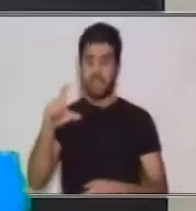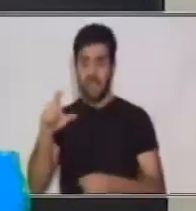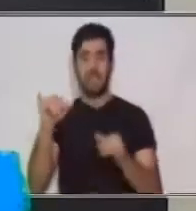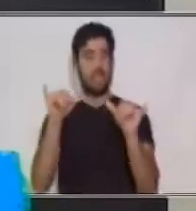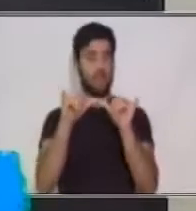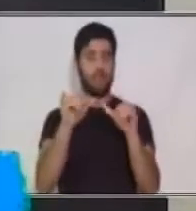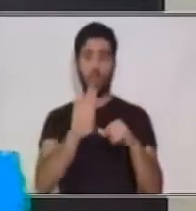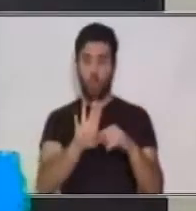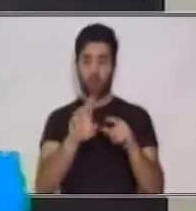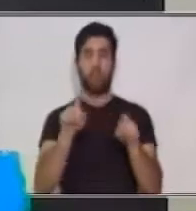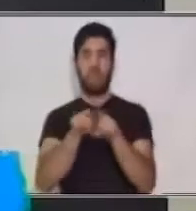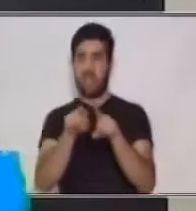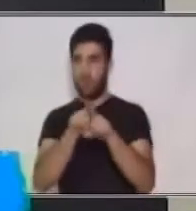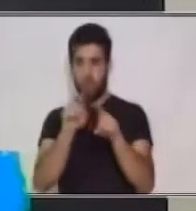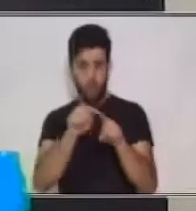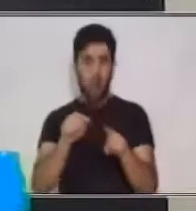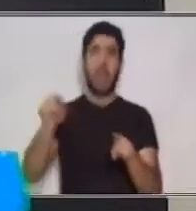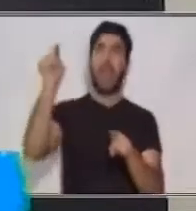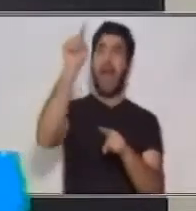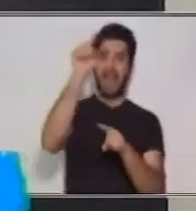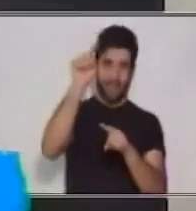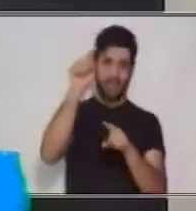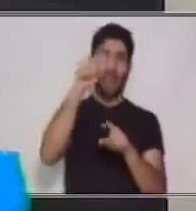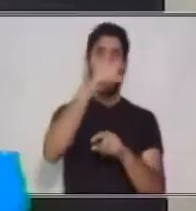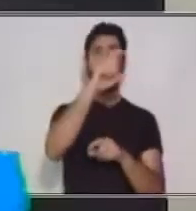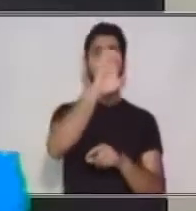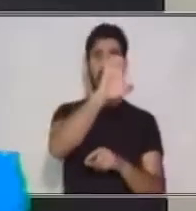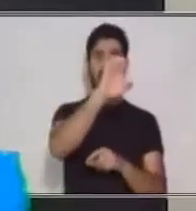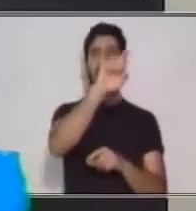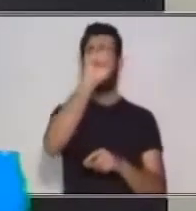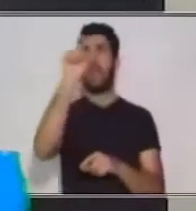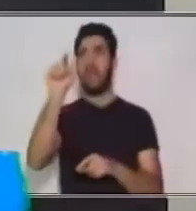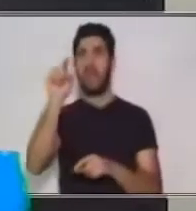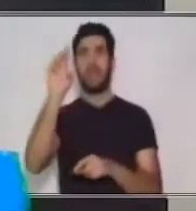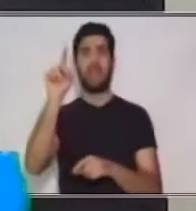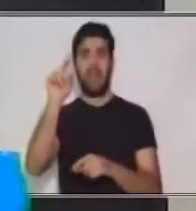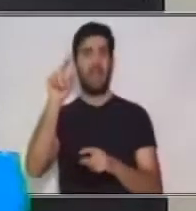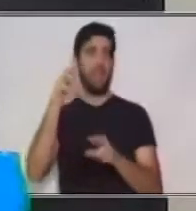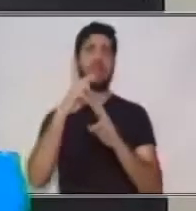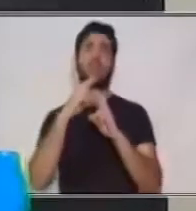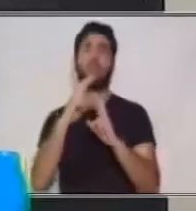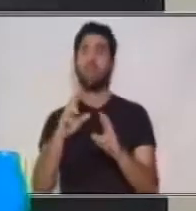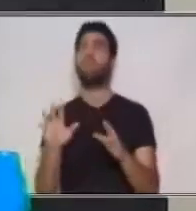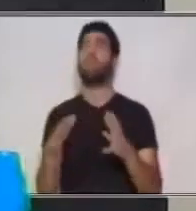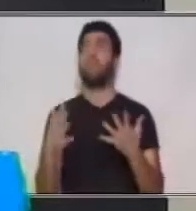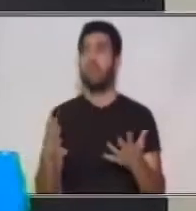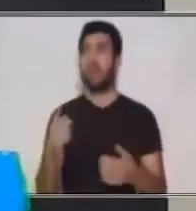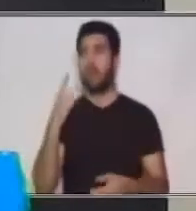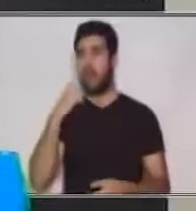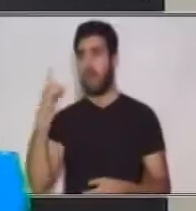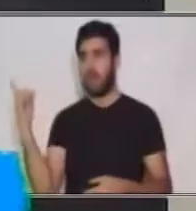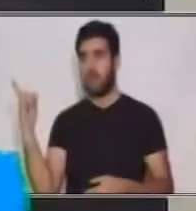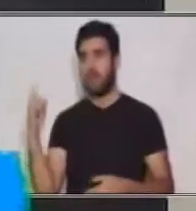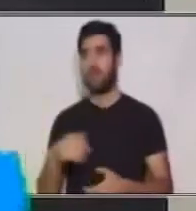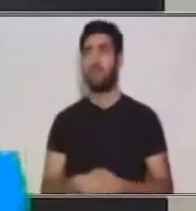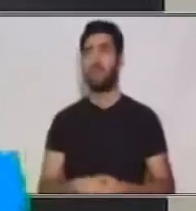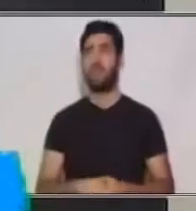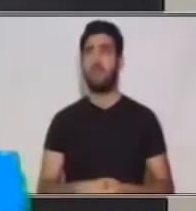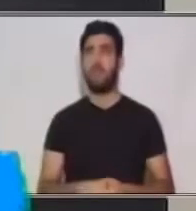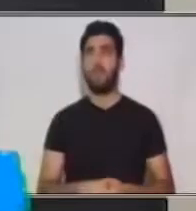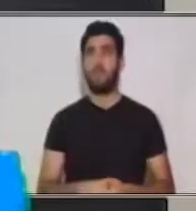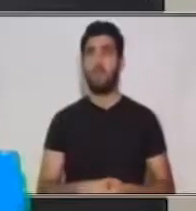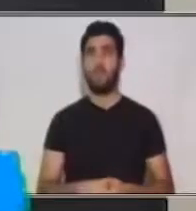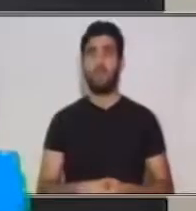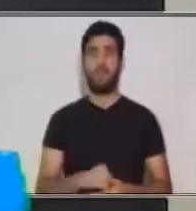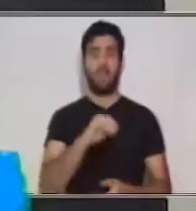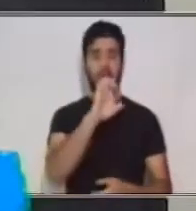que de E para D. Entonces, escribimos nuestra respuesta, que de E, del punto E